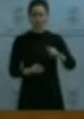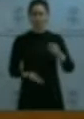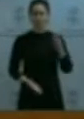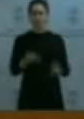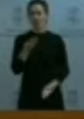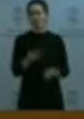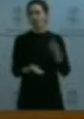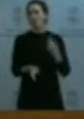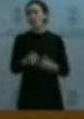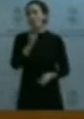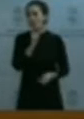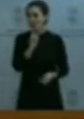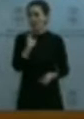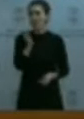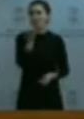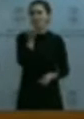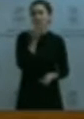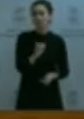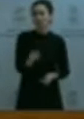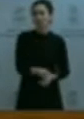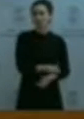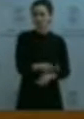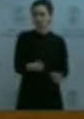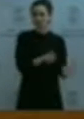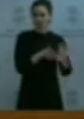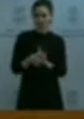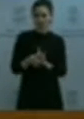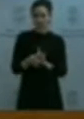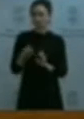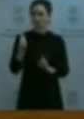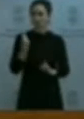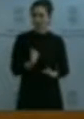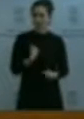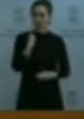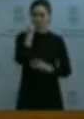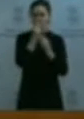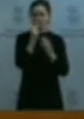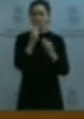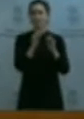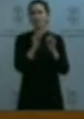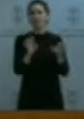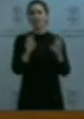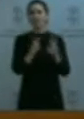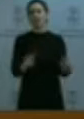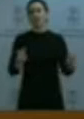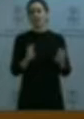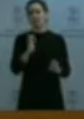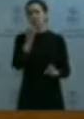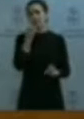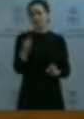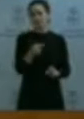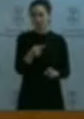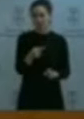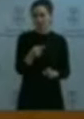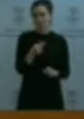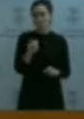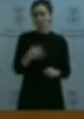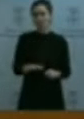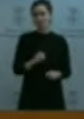es proporcional a lo que se esté tratando en ese momento, si es una negligencia o si es una estafa, como en este caso.